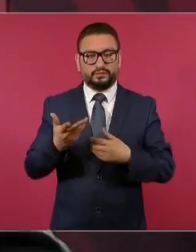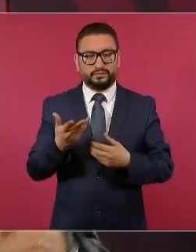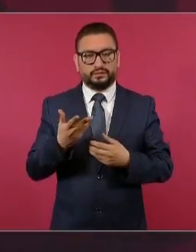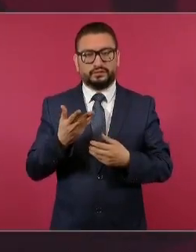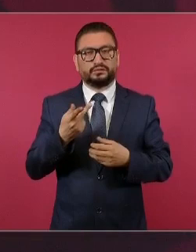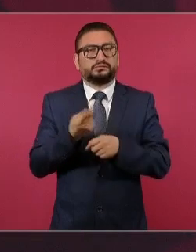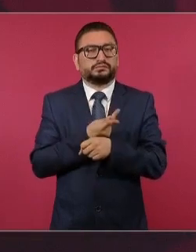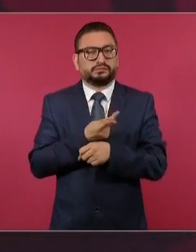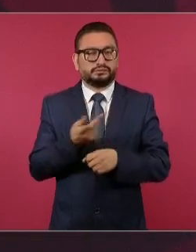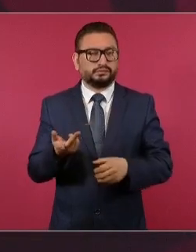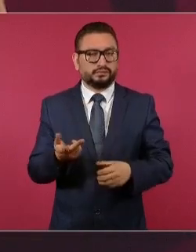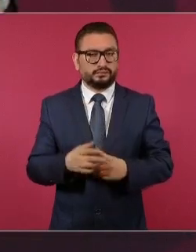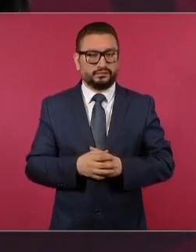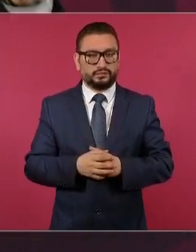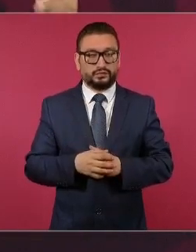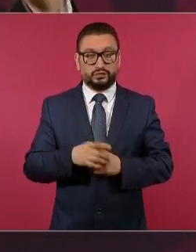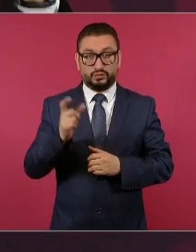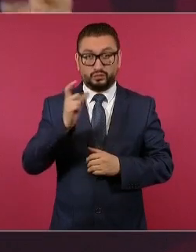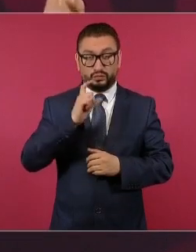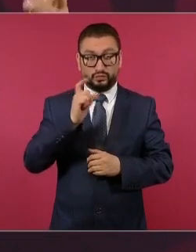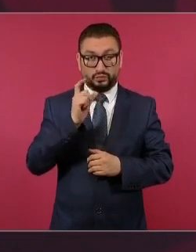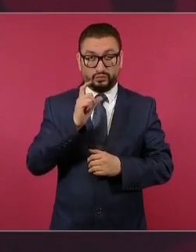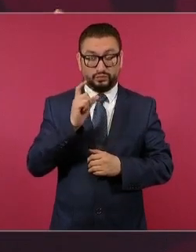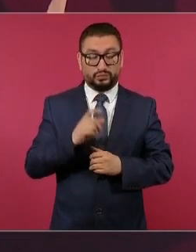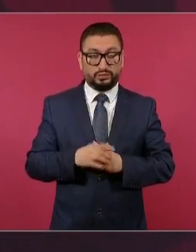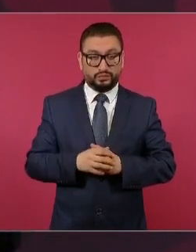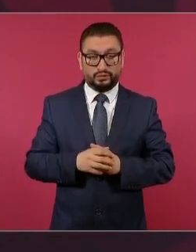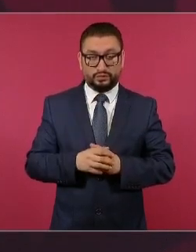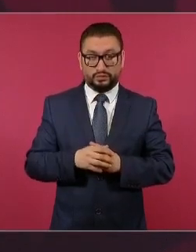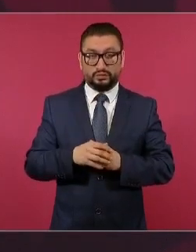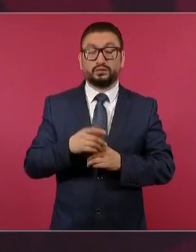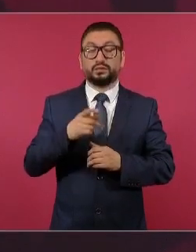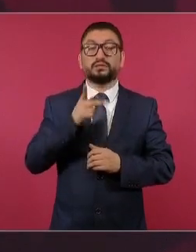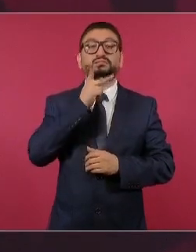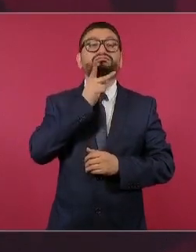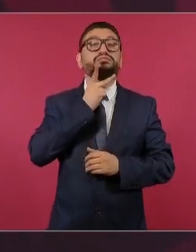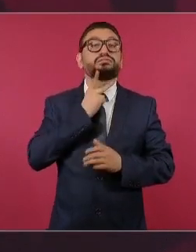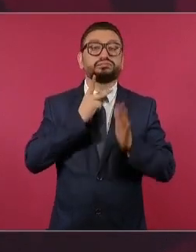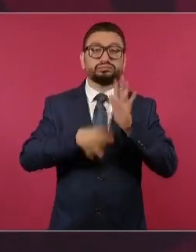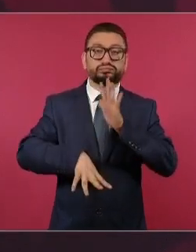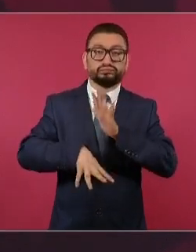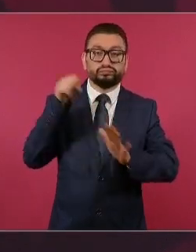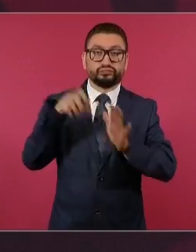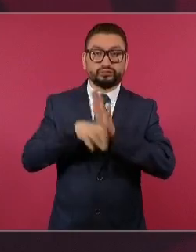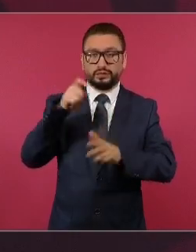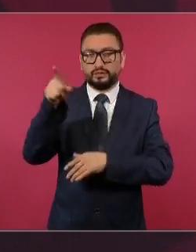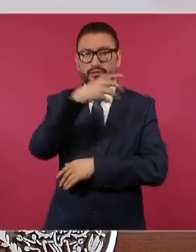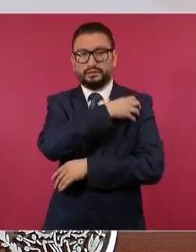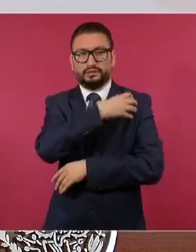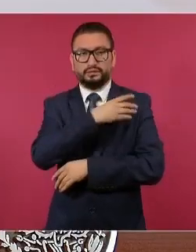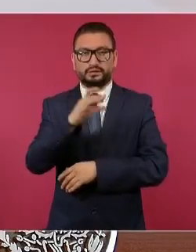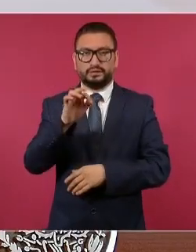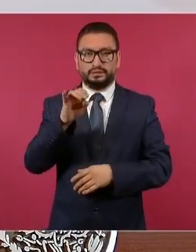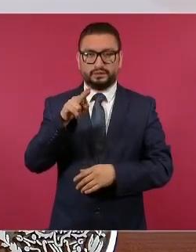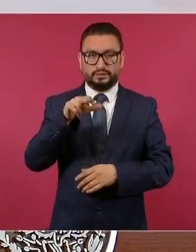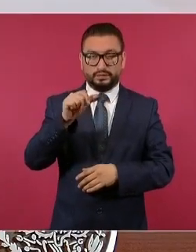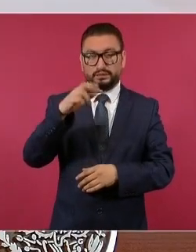que cuando expropia el petróleo, el general Cárdenas se acuerda de él?